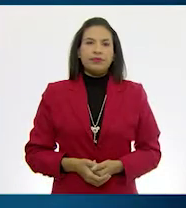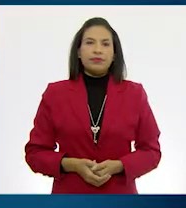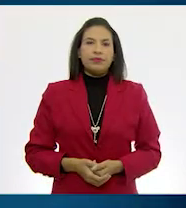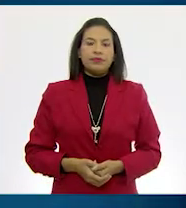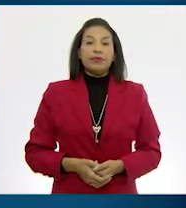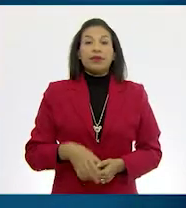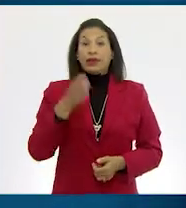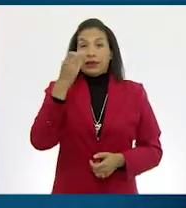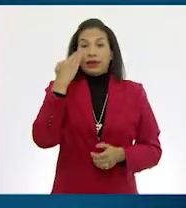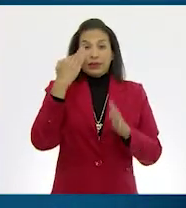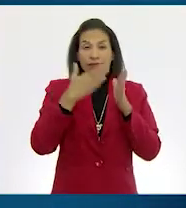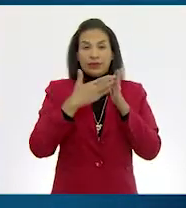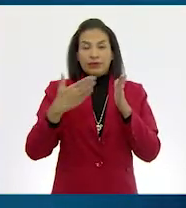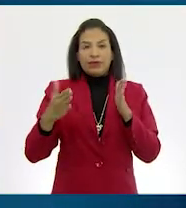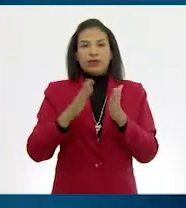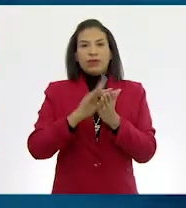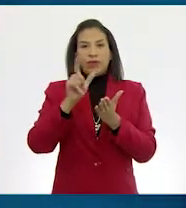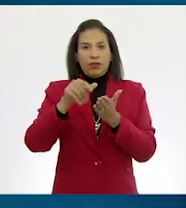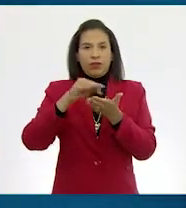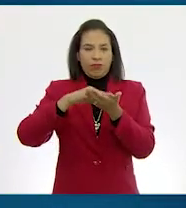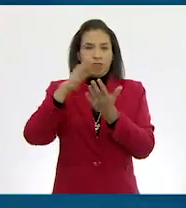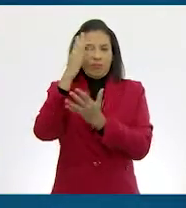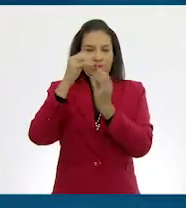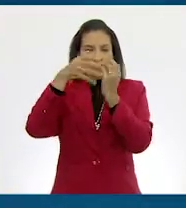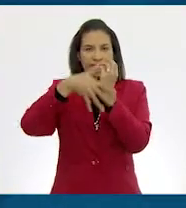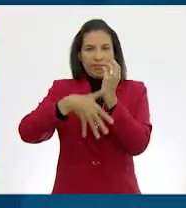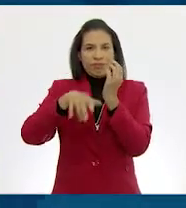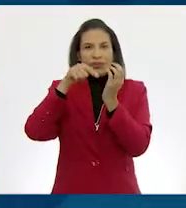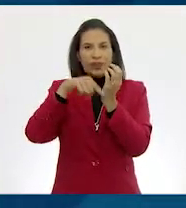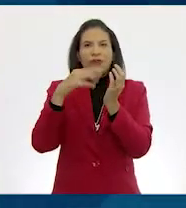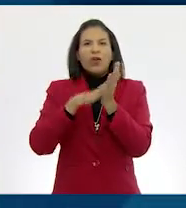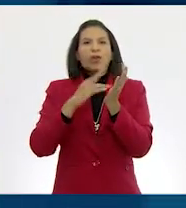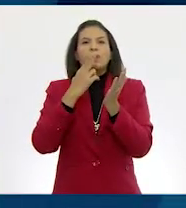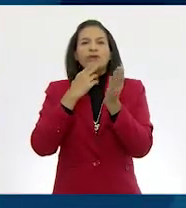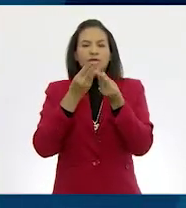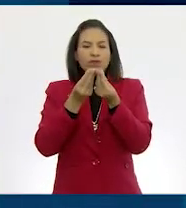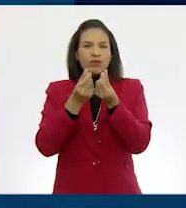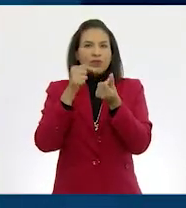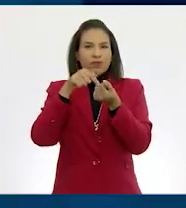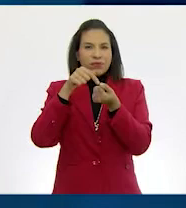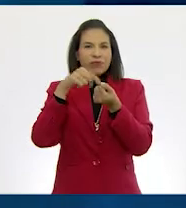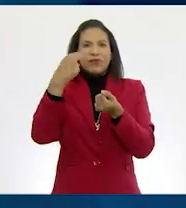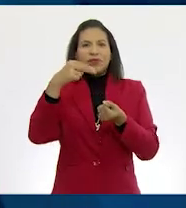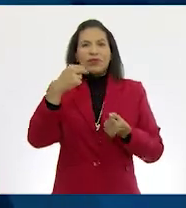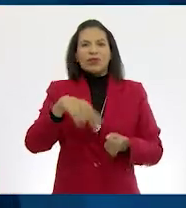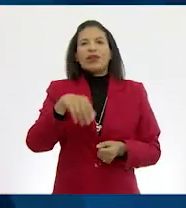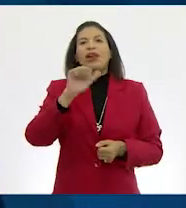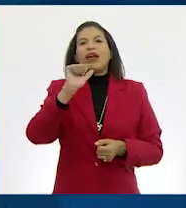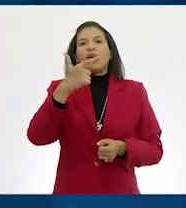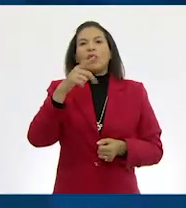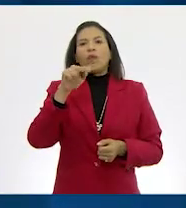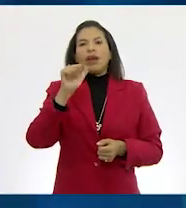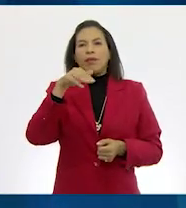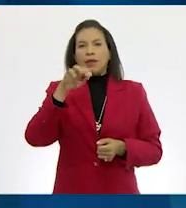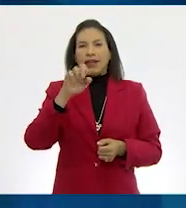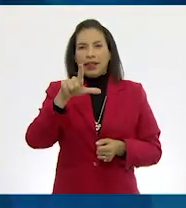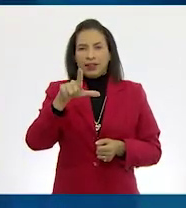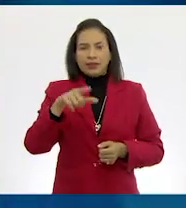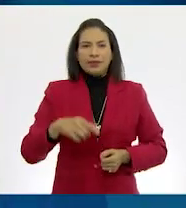desde entonces al raspar su tronco fluye ese dulce y refrescante líquido llamado agua miel